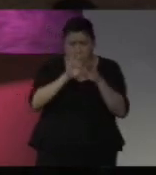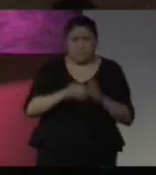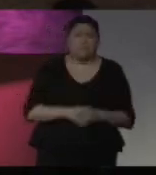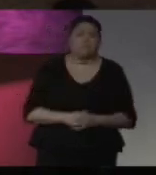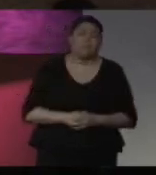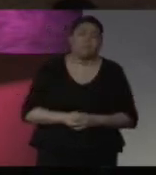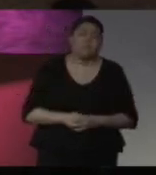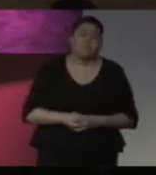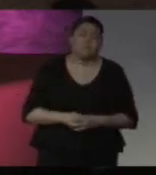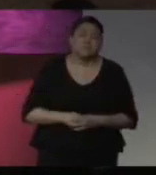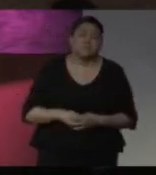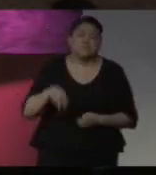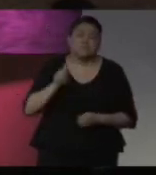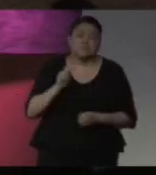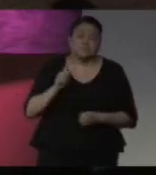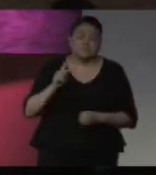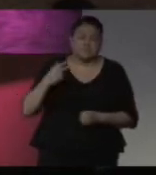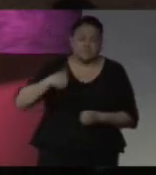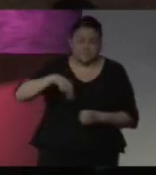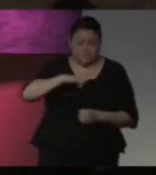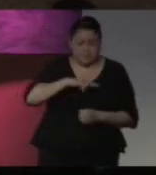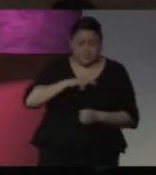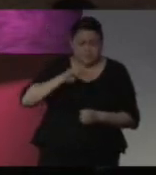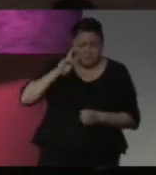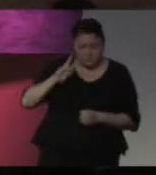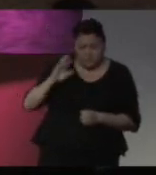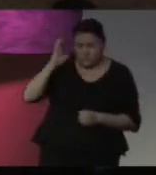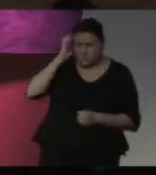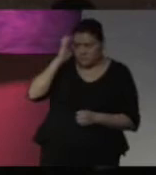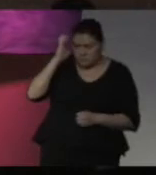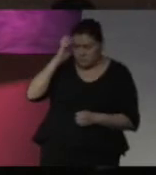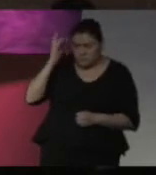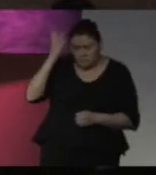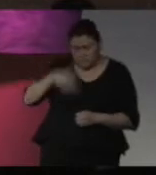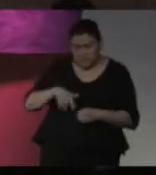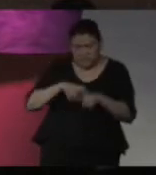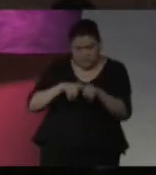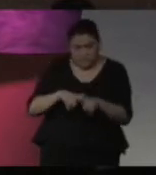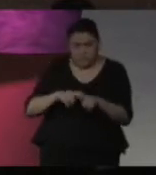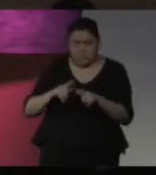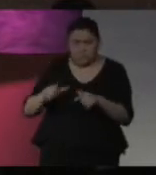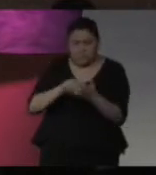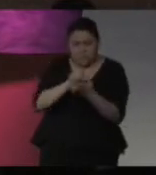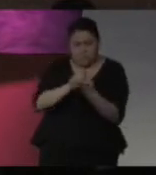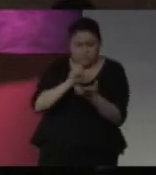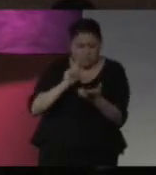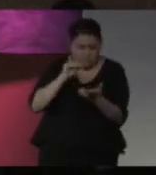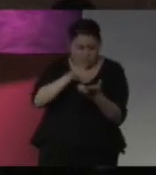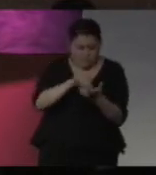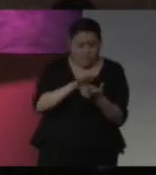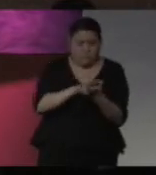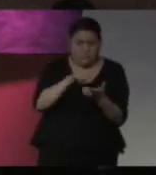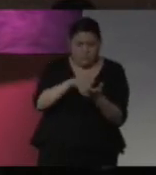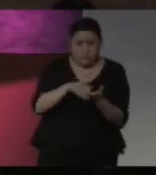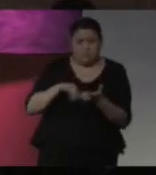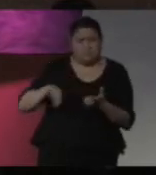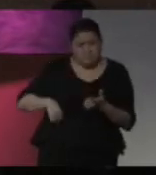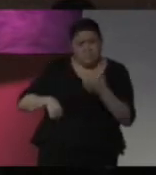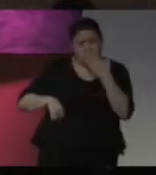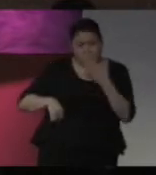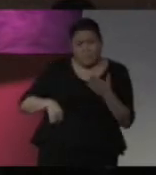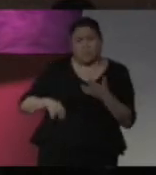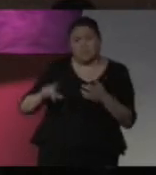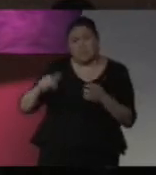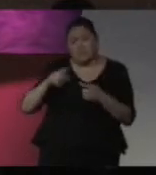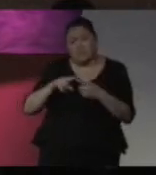Es importante reconocer para trascender, es importante las políticas públicas, es importante el derecho